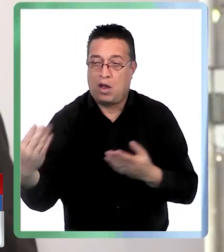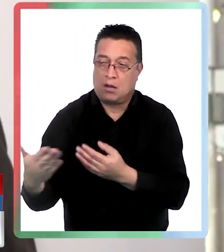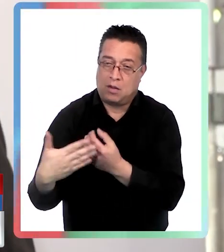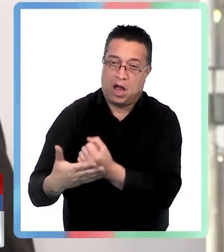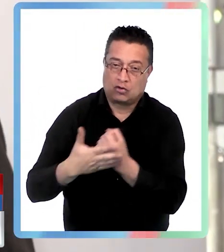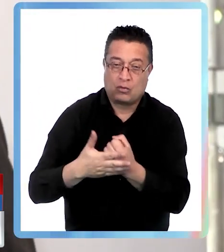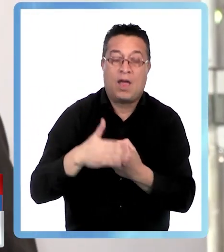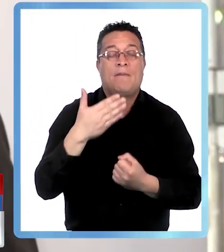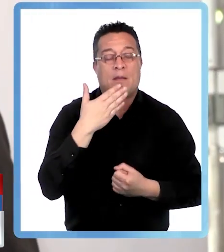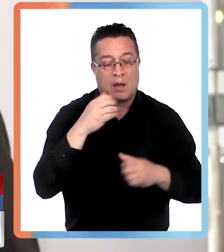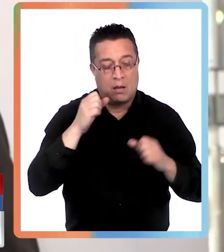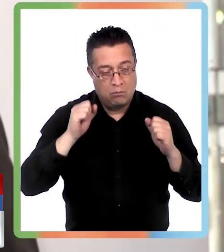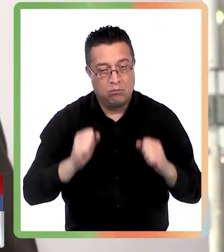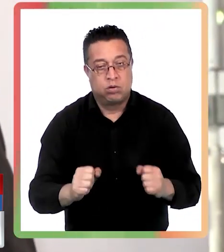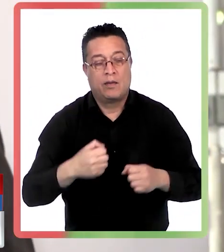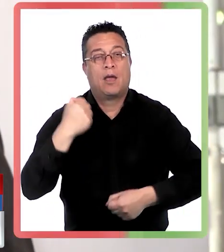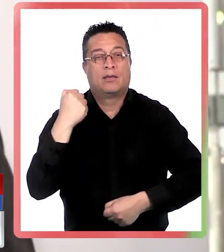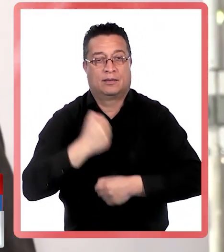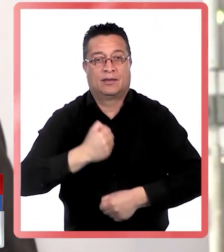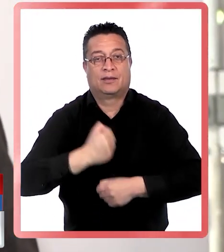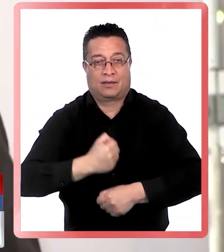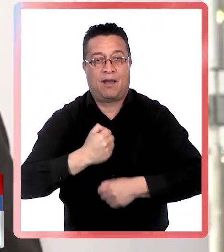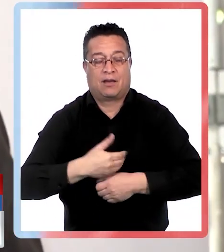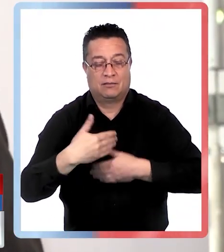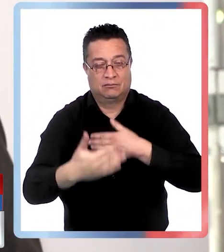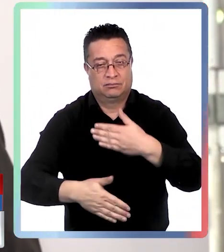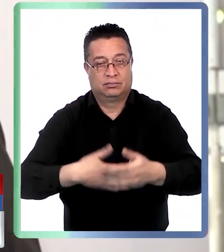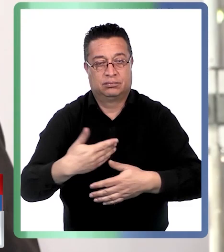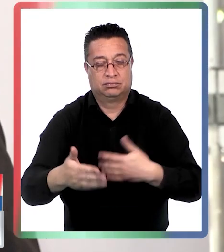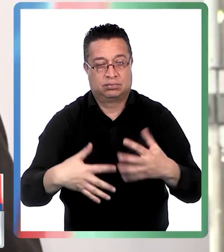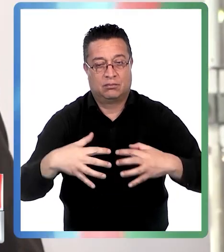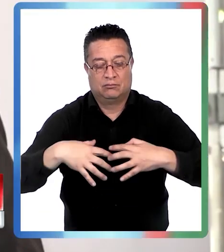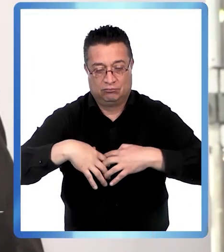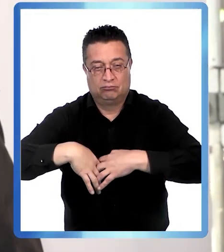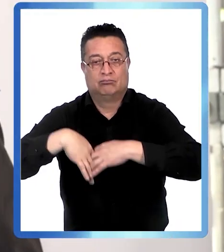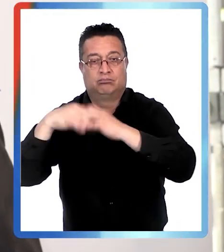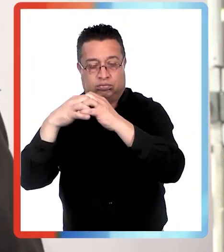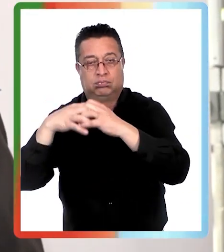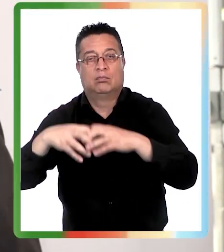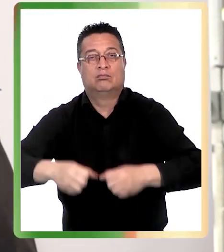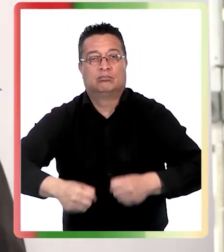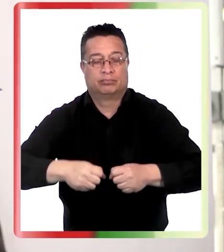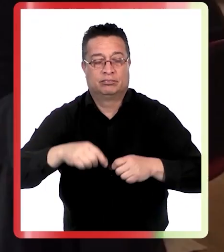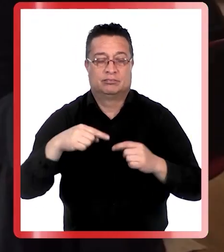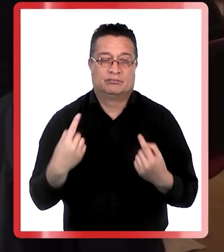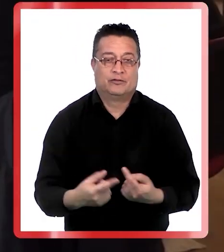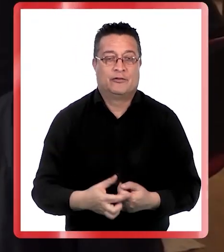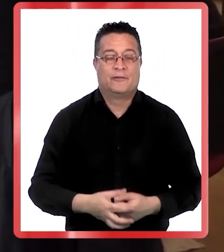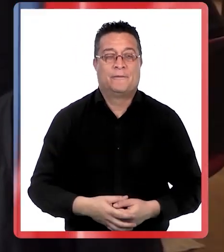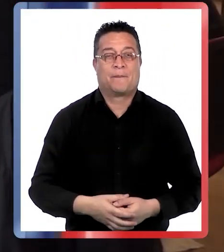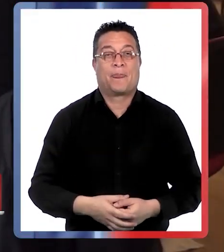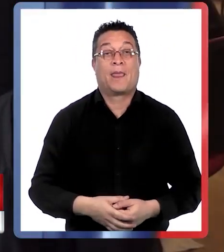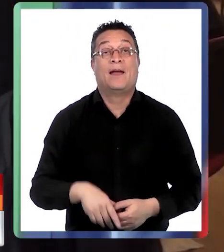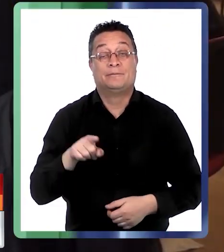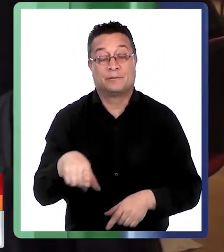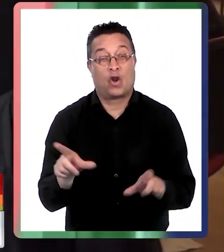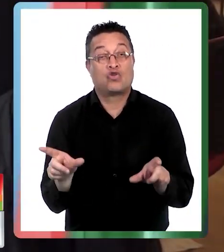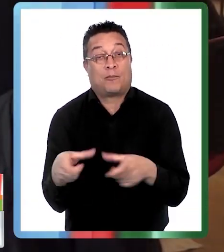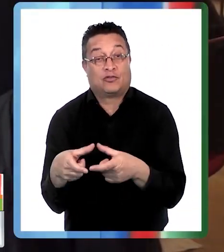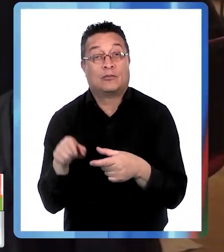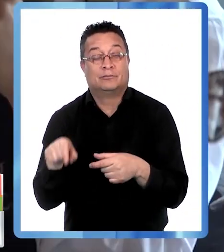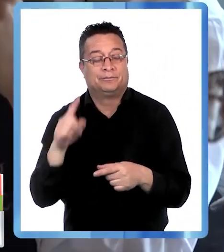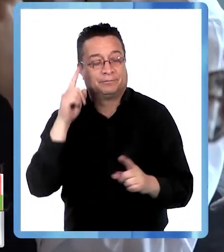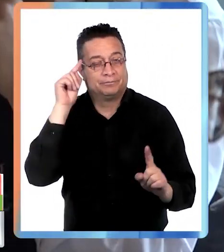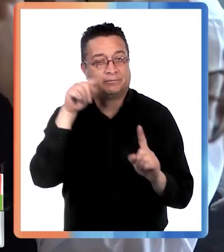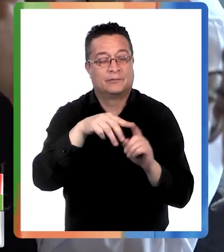de los privados podamos hacer este trabajo eh que levante y posicione a nuestro destino este comité creado bajo el